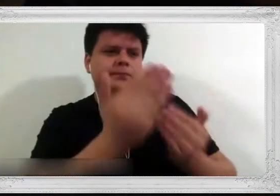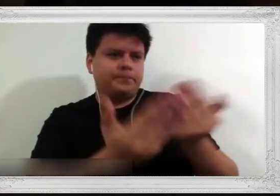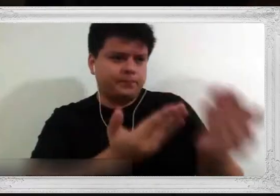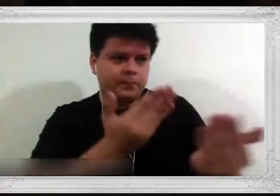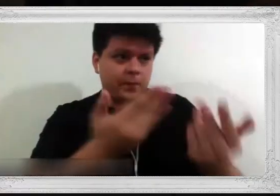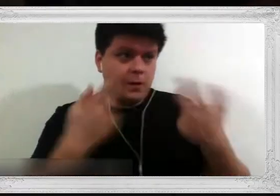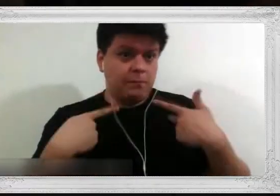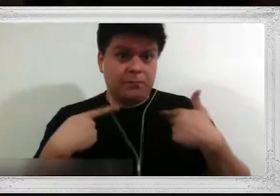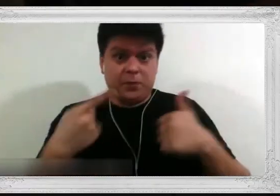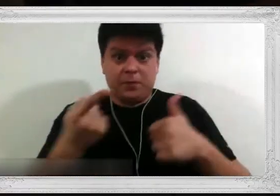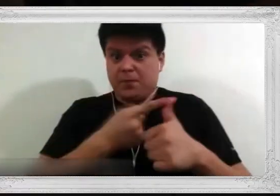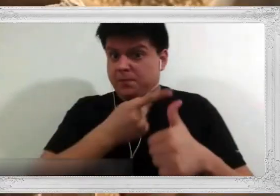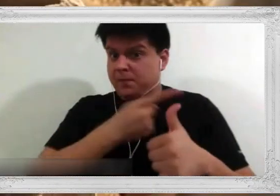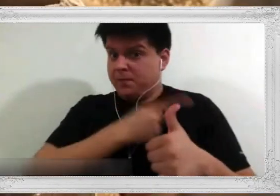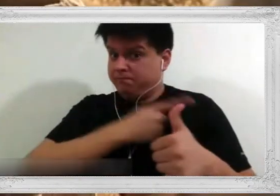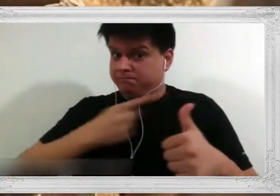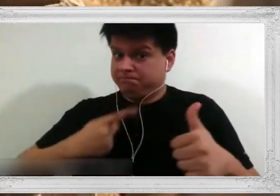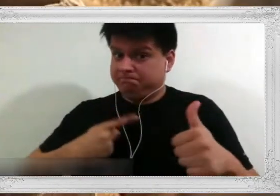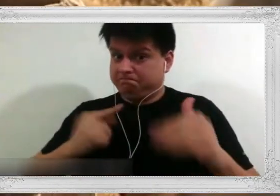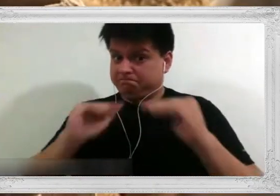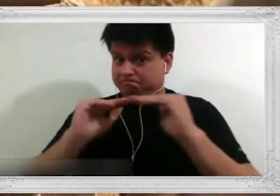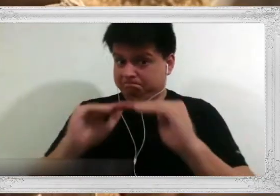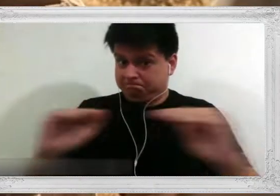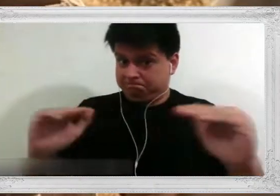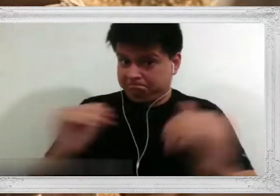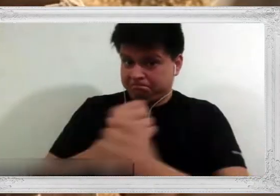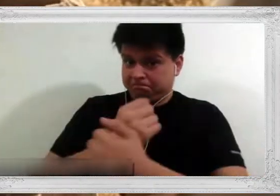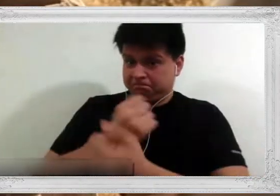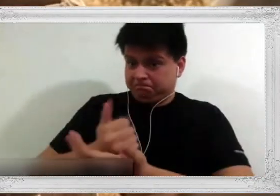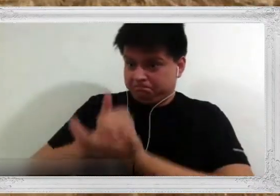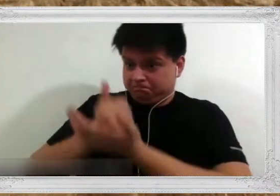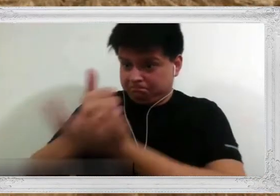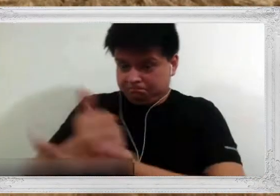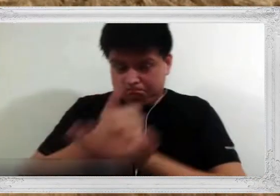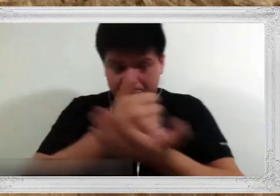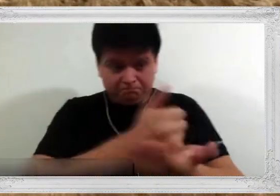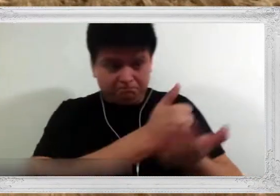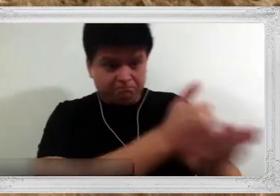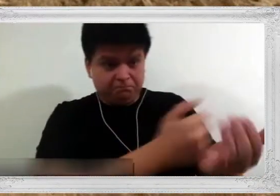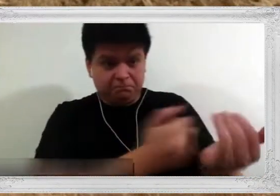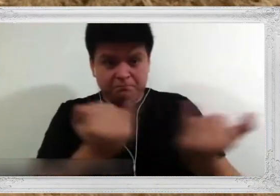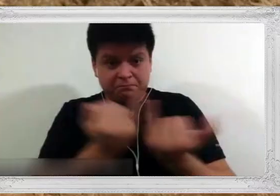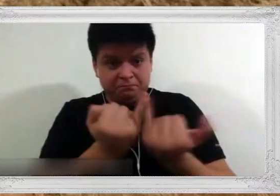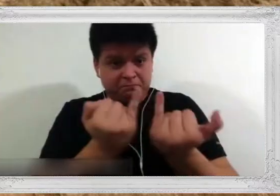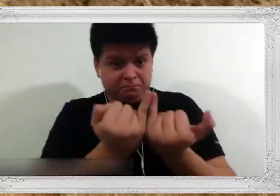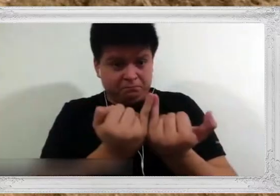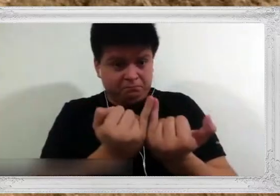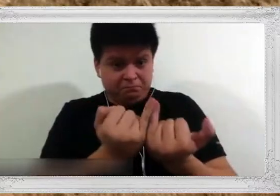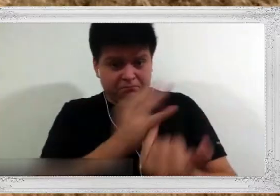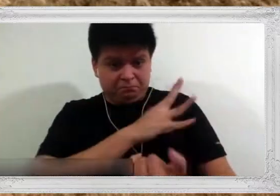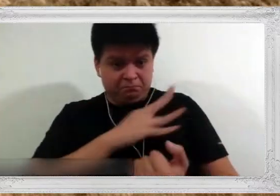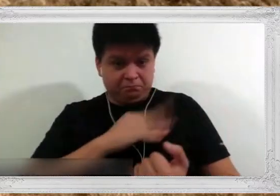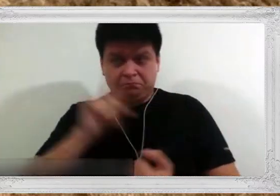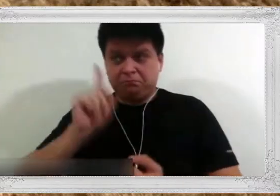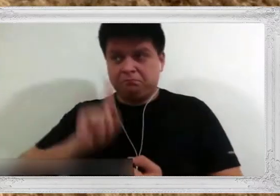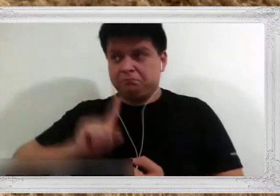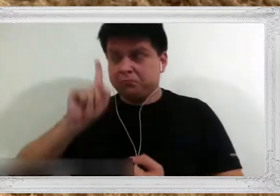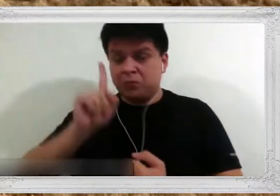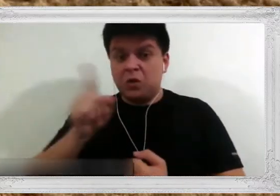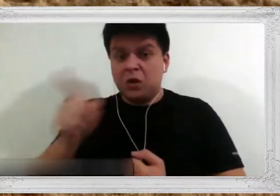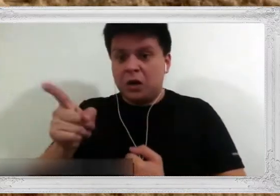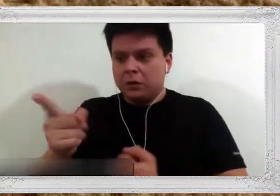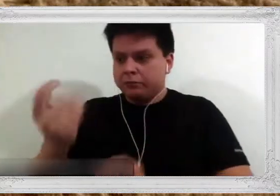que sea el esclavo de todos. Así como el Hijo del Hombre, que no ha venido a que los sirvan, sino a servir